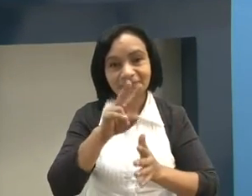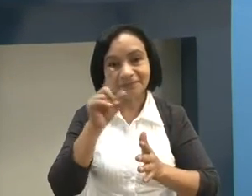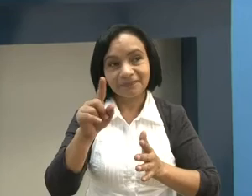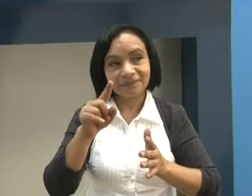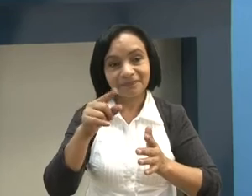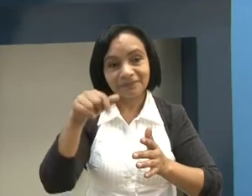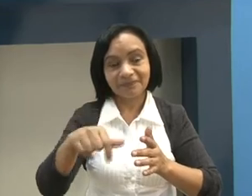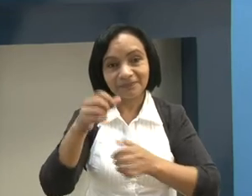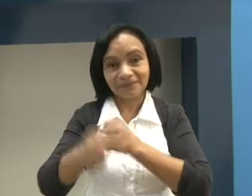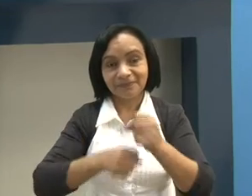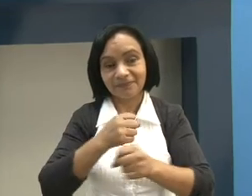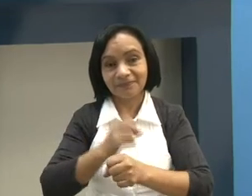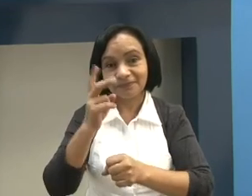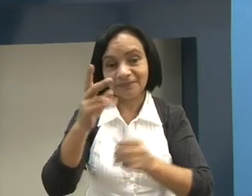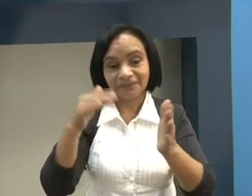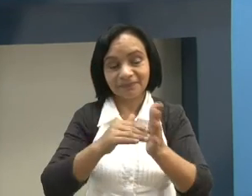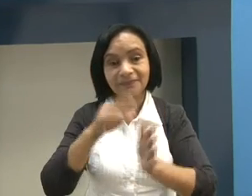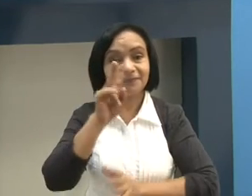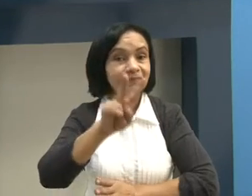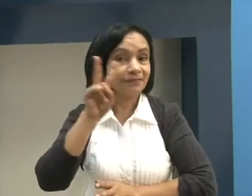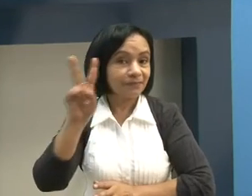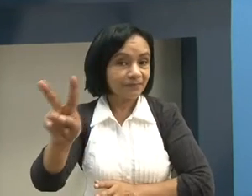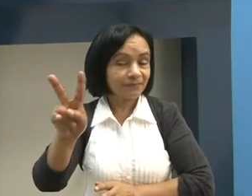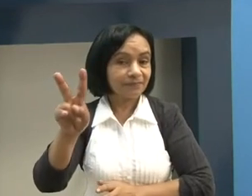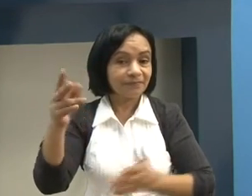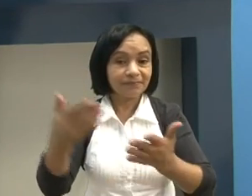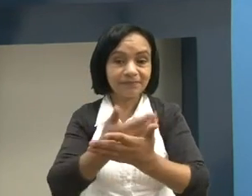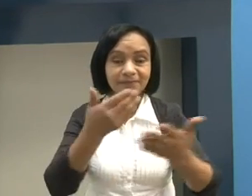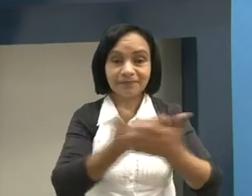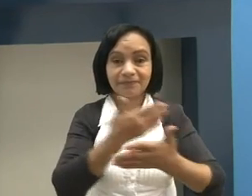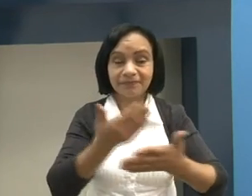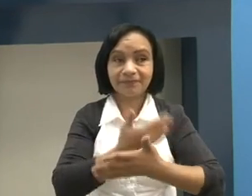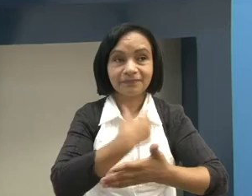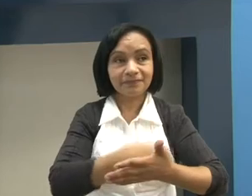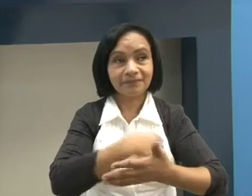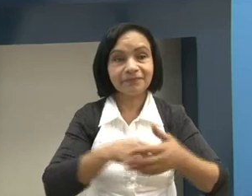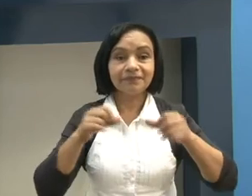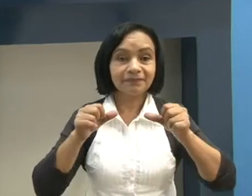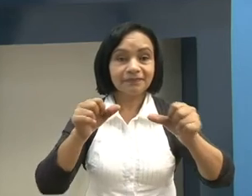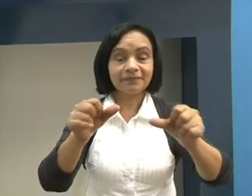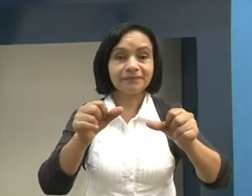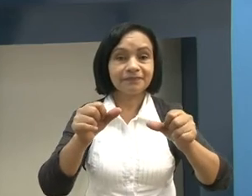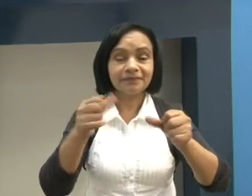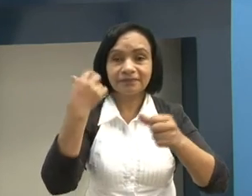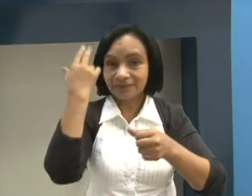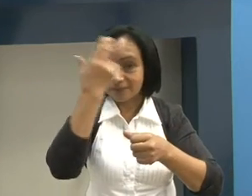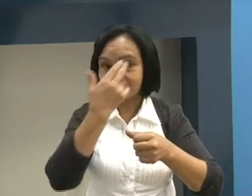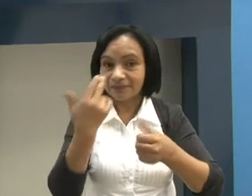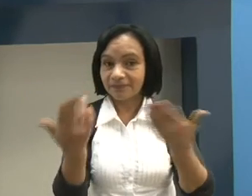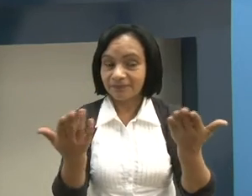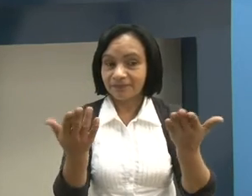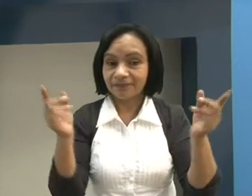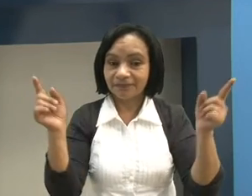este 2022, diputado, lo que nos depara dentro de ambiente ya bastante avanzado, y ahí le consulto a